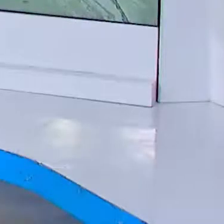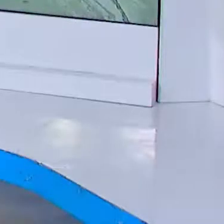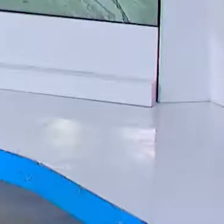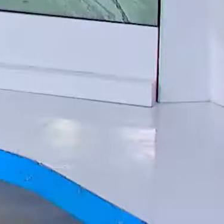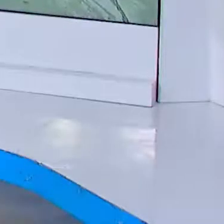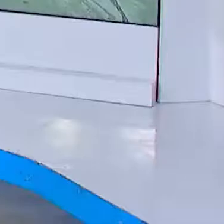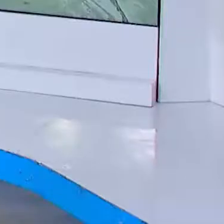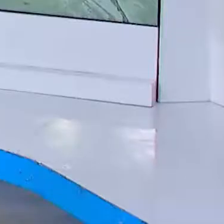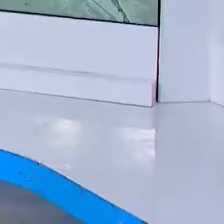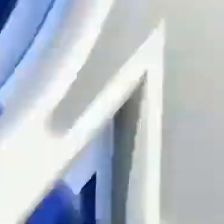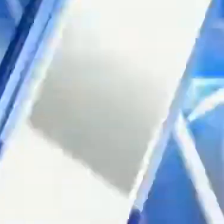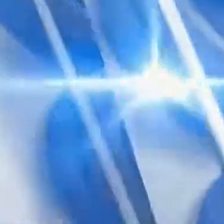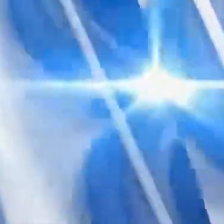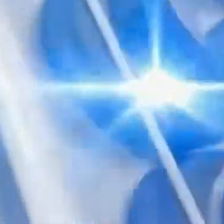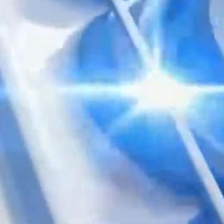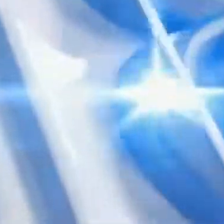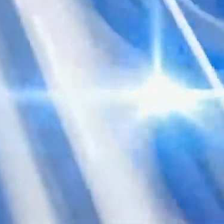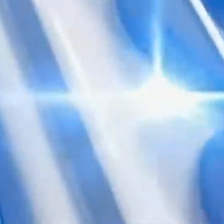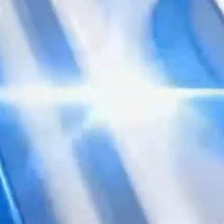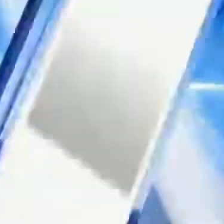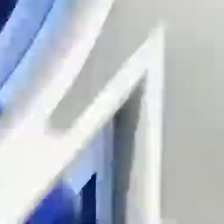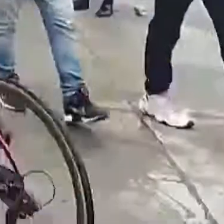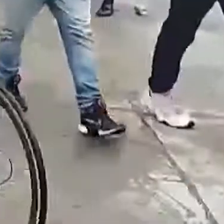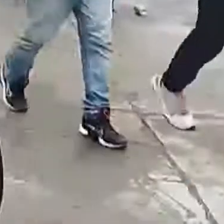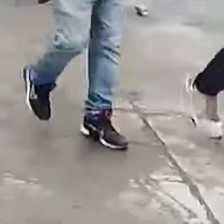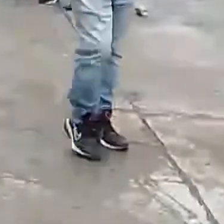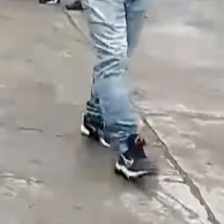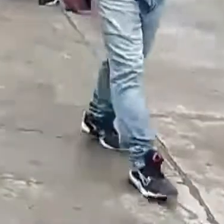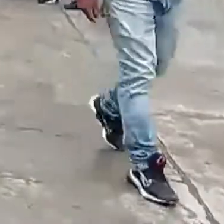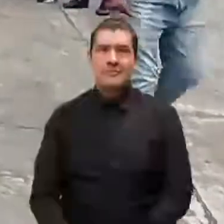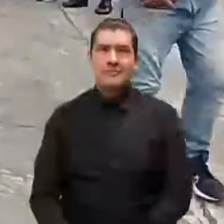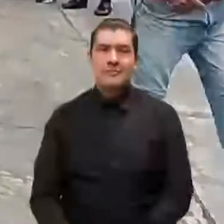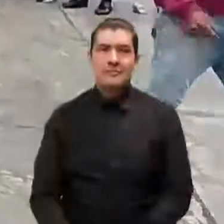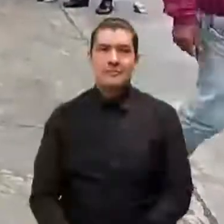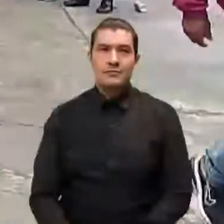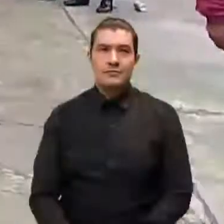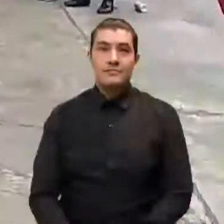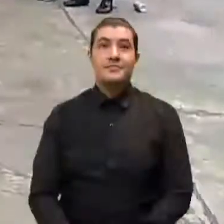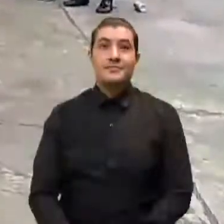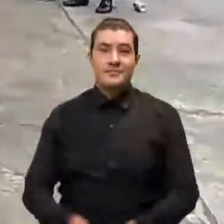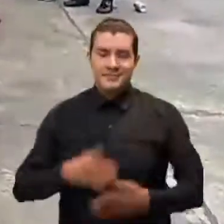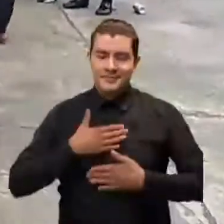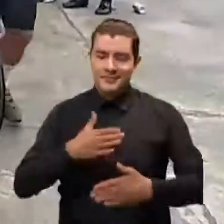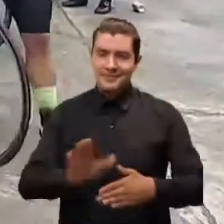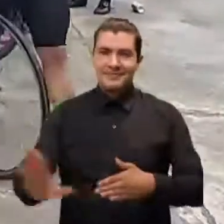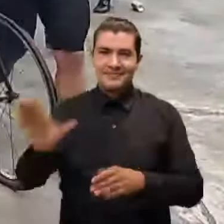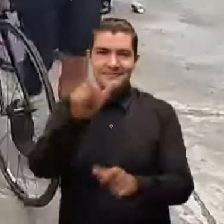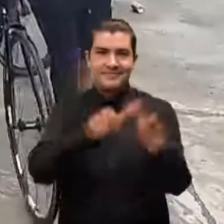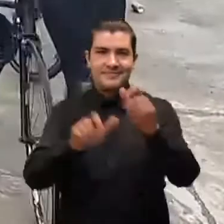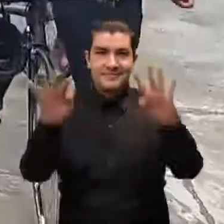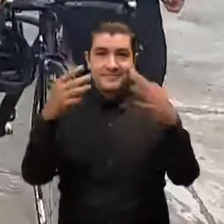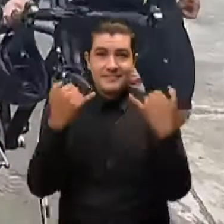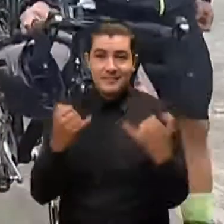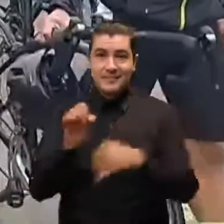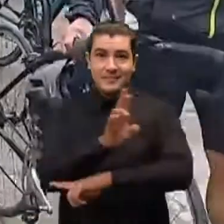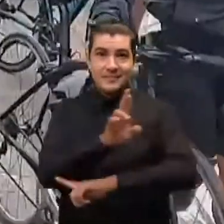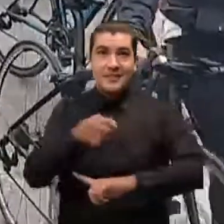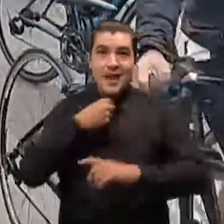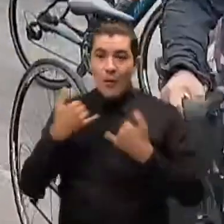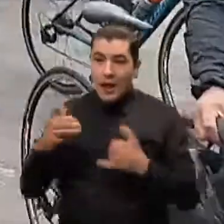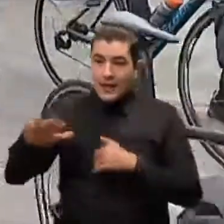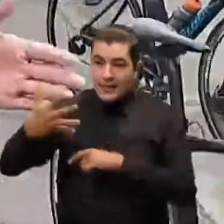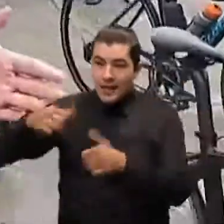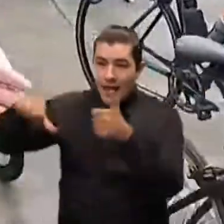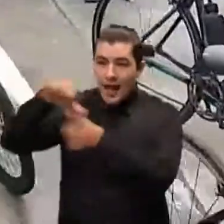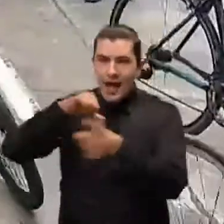Hola, ¿qué tal, Arturo? Saludo especial para usted y para los televidentes de Oriente Noticias. Así es, acaba de terminar la quinta etapa del Clásico